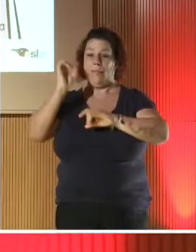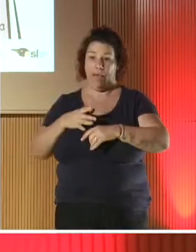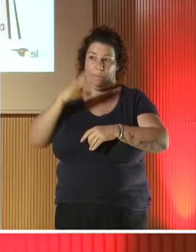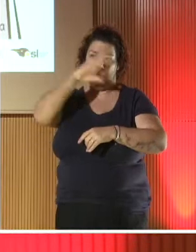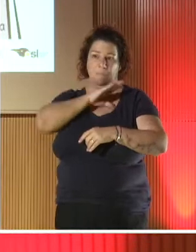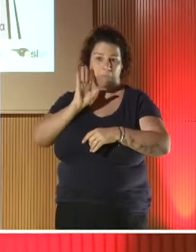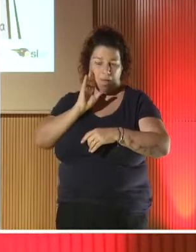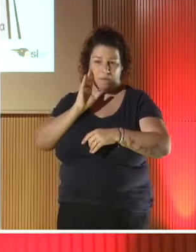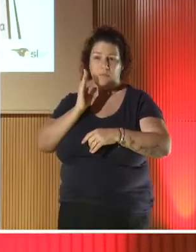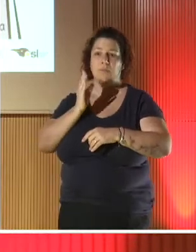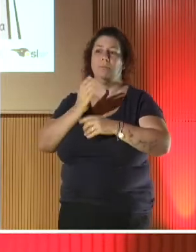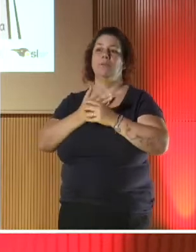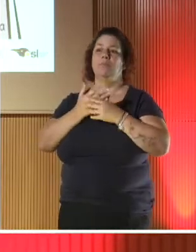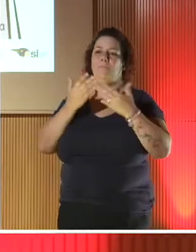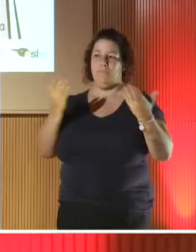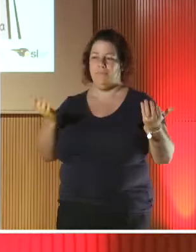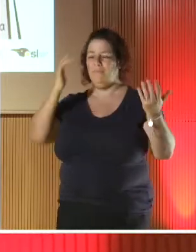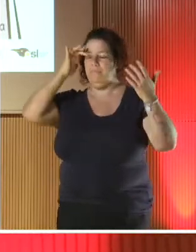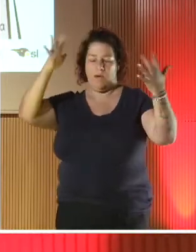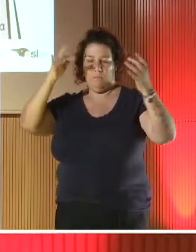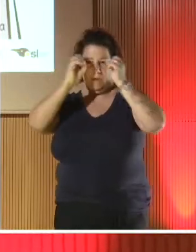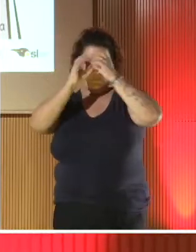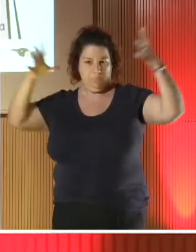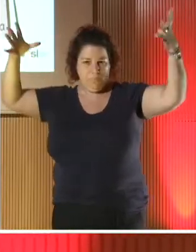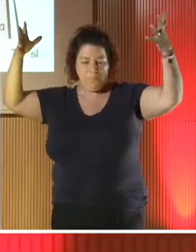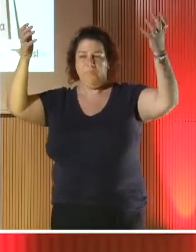los padres. Entonces, imaginemos una cosa, ¿vale?